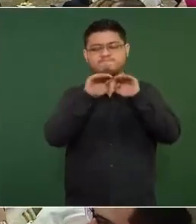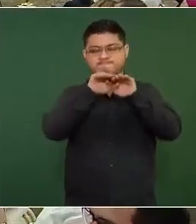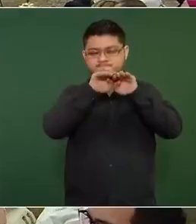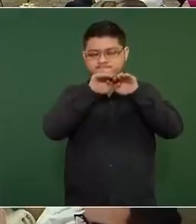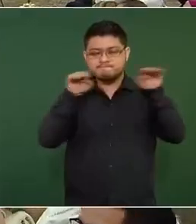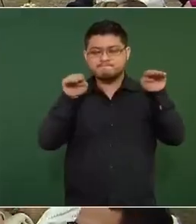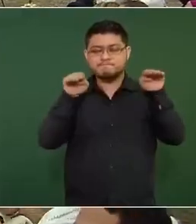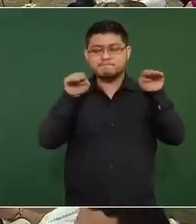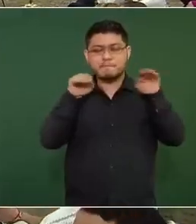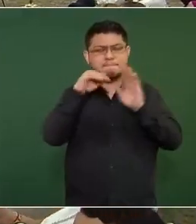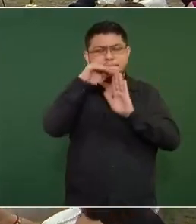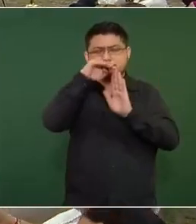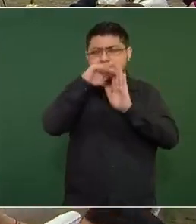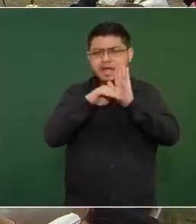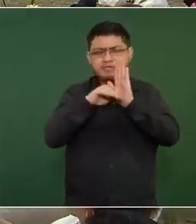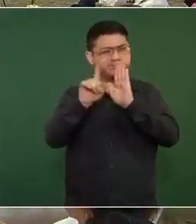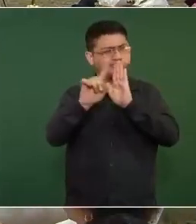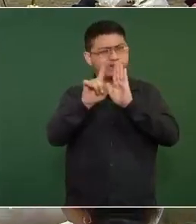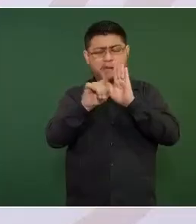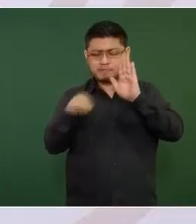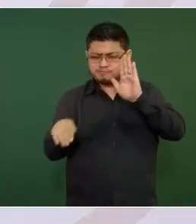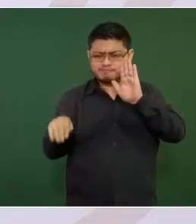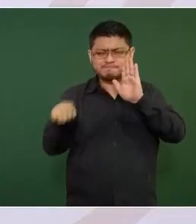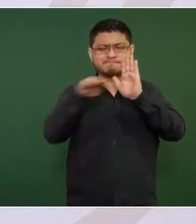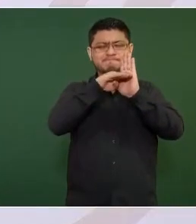Es el mínimo.